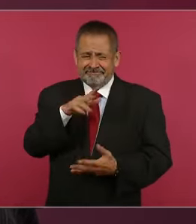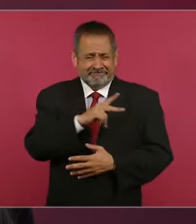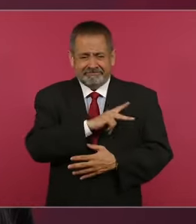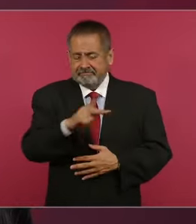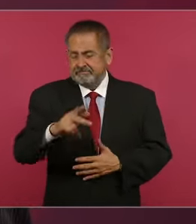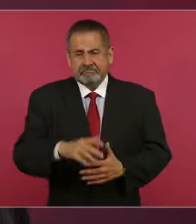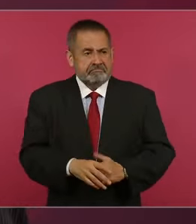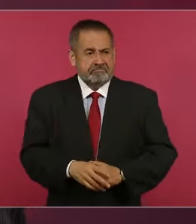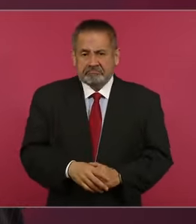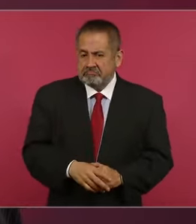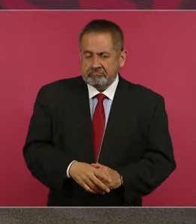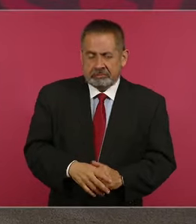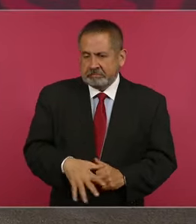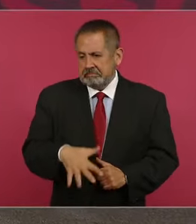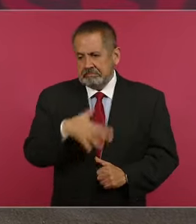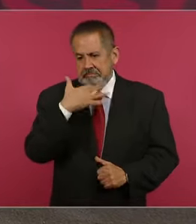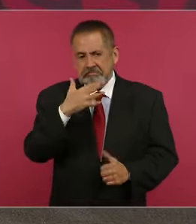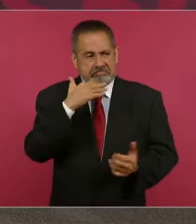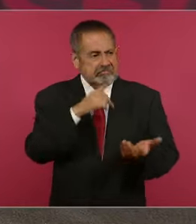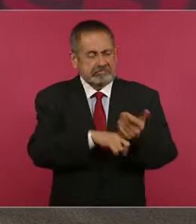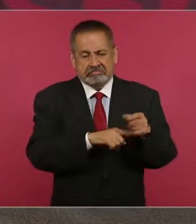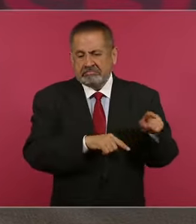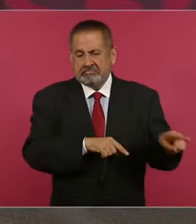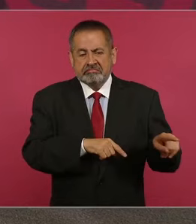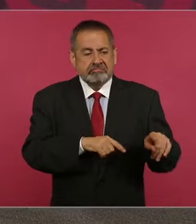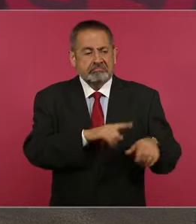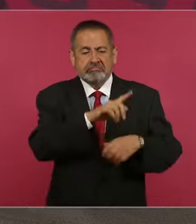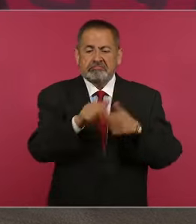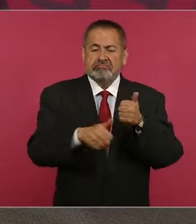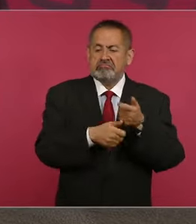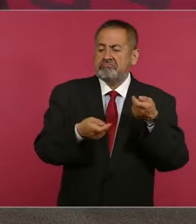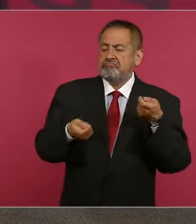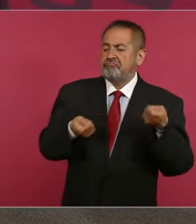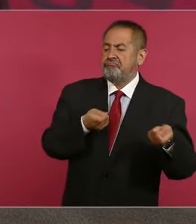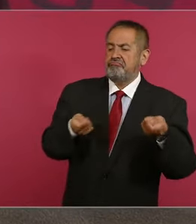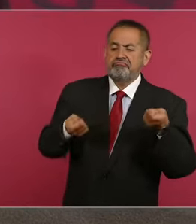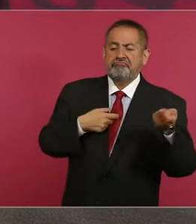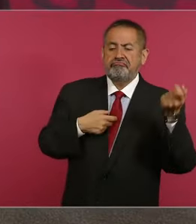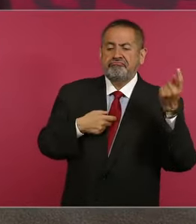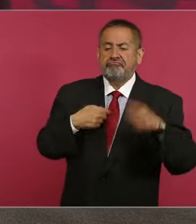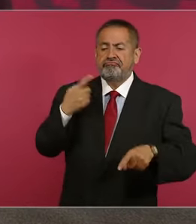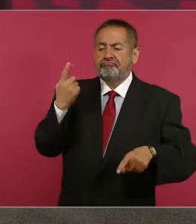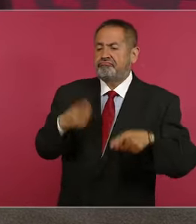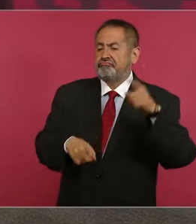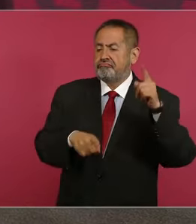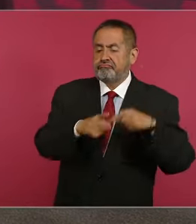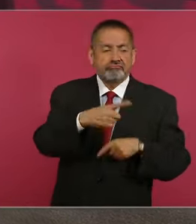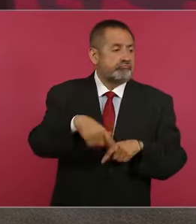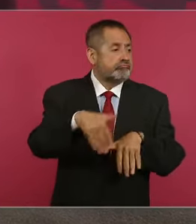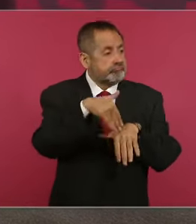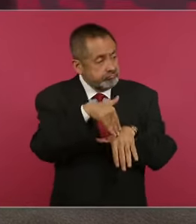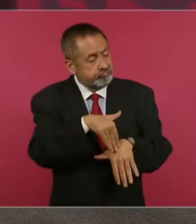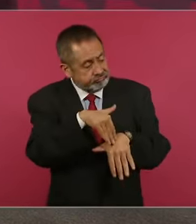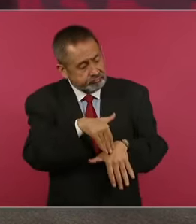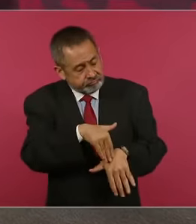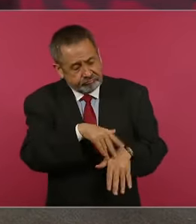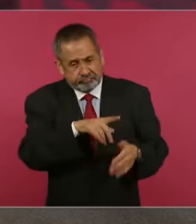es de que ese poder está tomado, está secuestrado, está al servicio